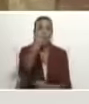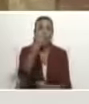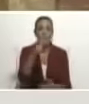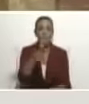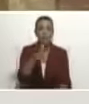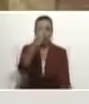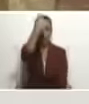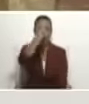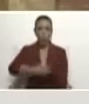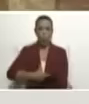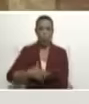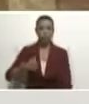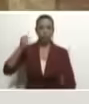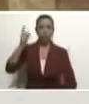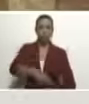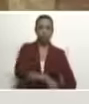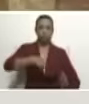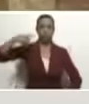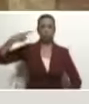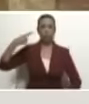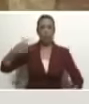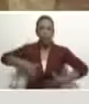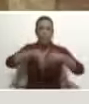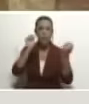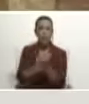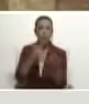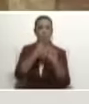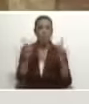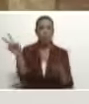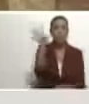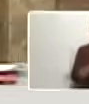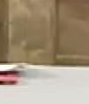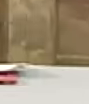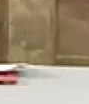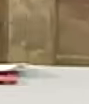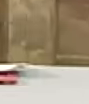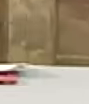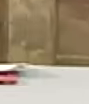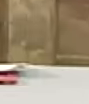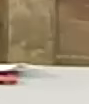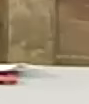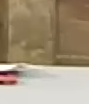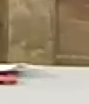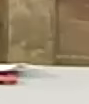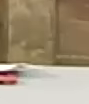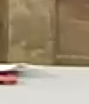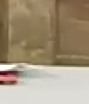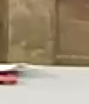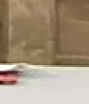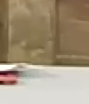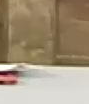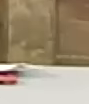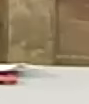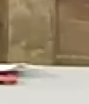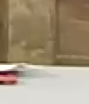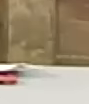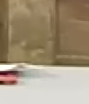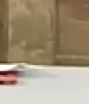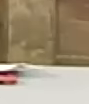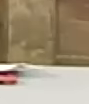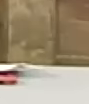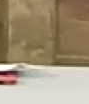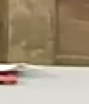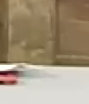línea, espada en mano, peleando por la libertad del Perú, nuestro amado Perú, y de